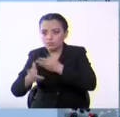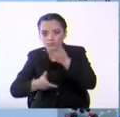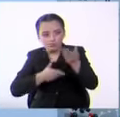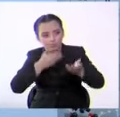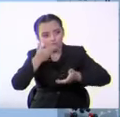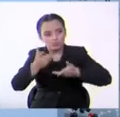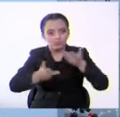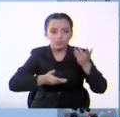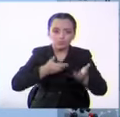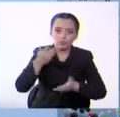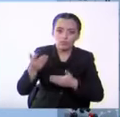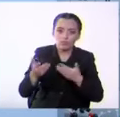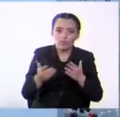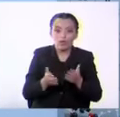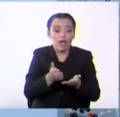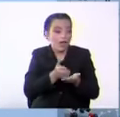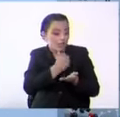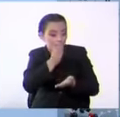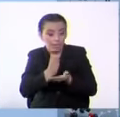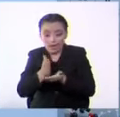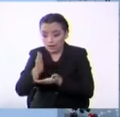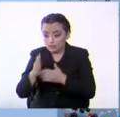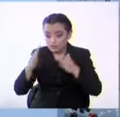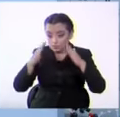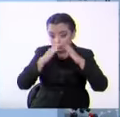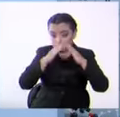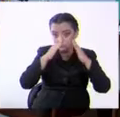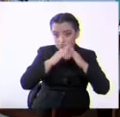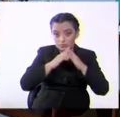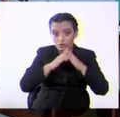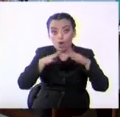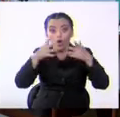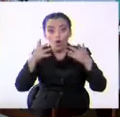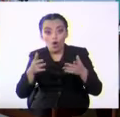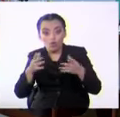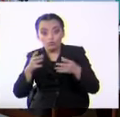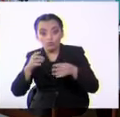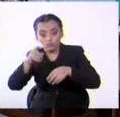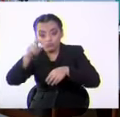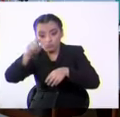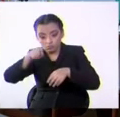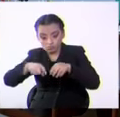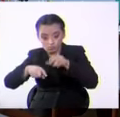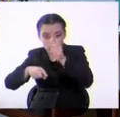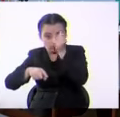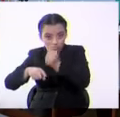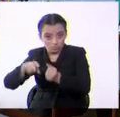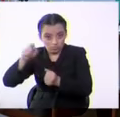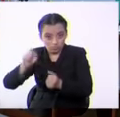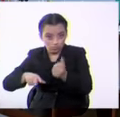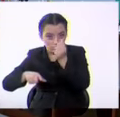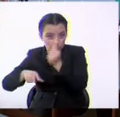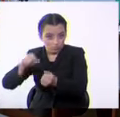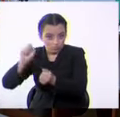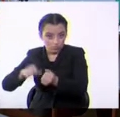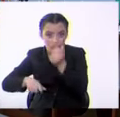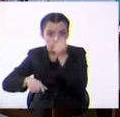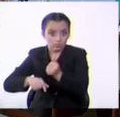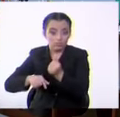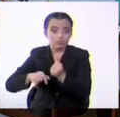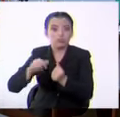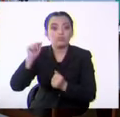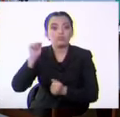o simplemente llevándolas como mascota o para la agricultura, llegan a una tierra donde, por